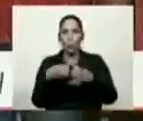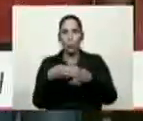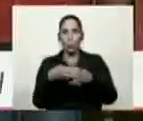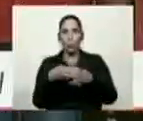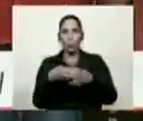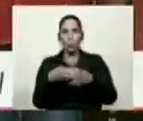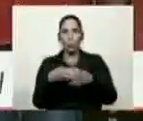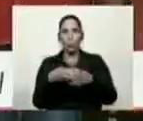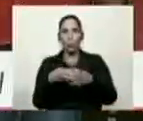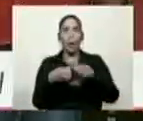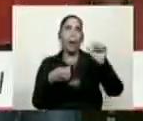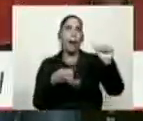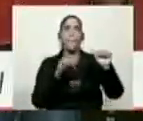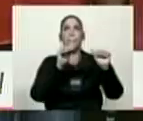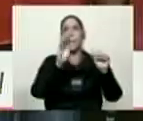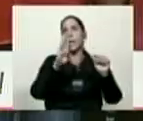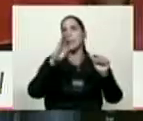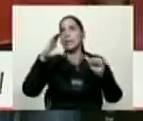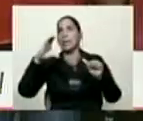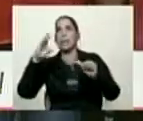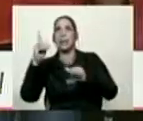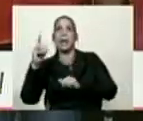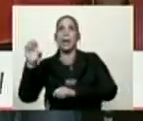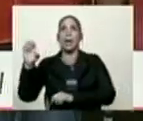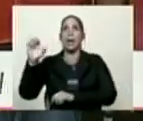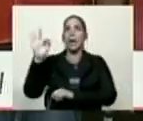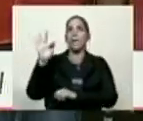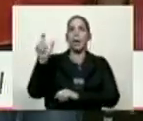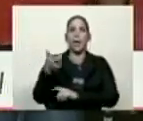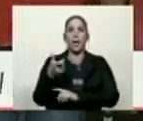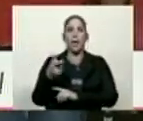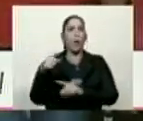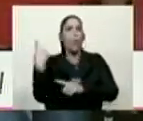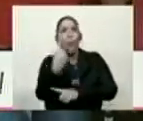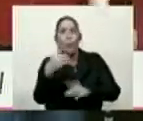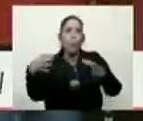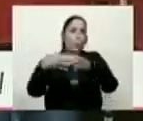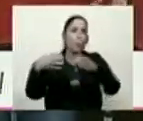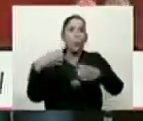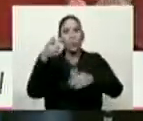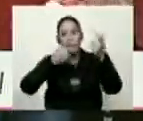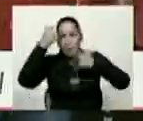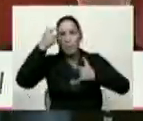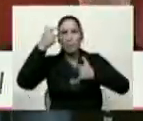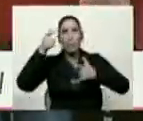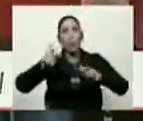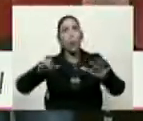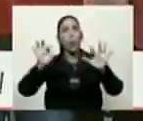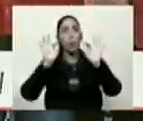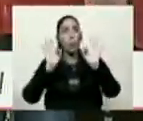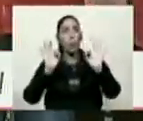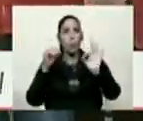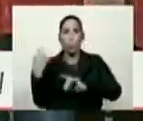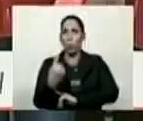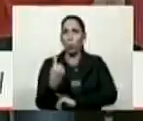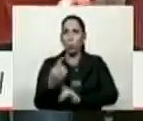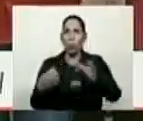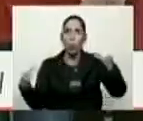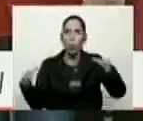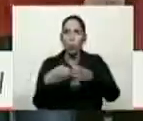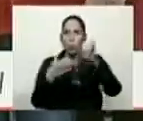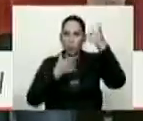El grupo A, B, C, D, E, F, G, el único grupo en el chavismo es precisamente el grupo de